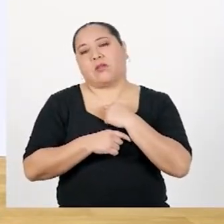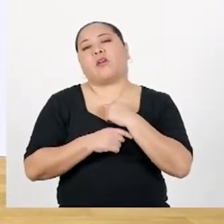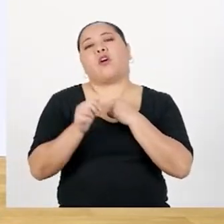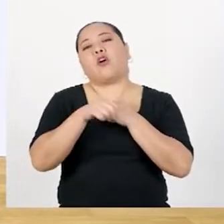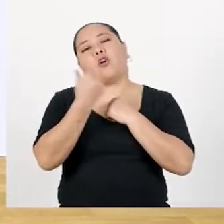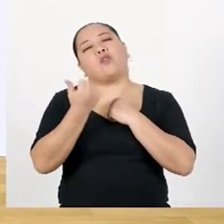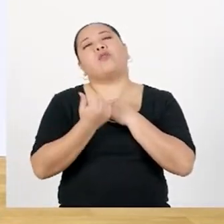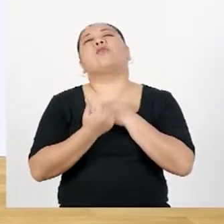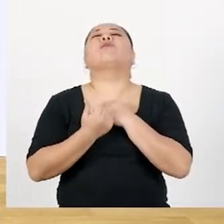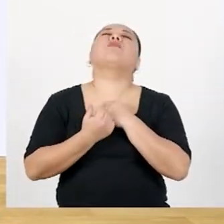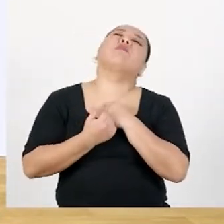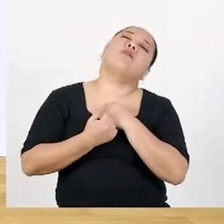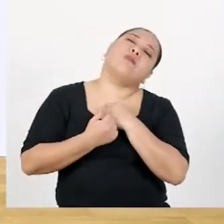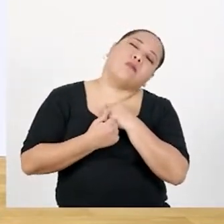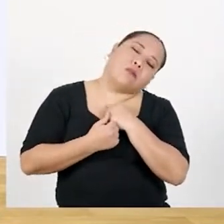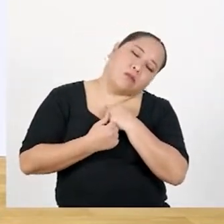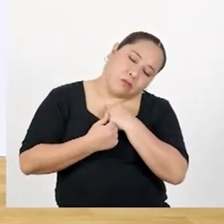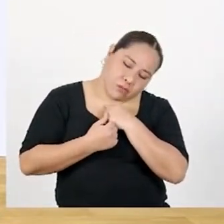Otro más.